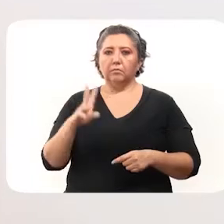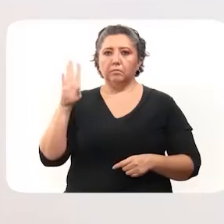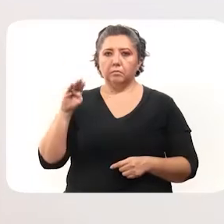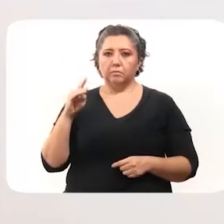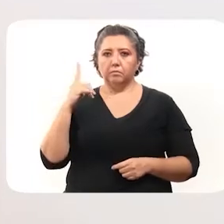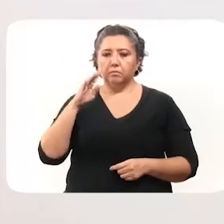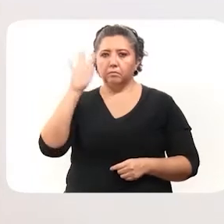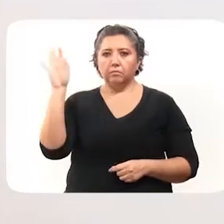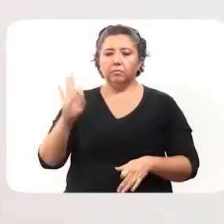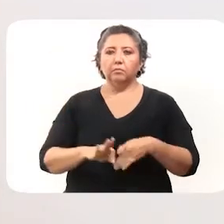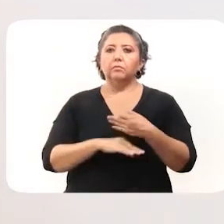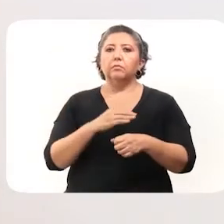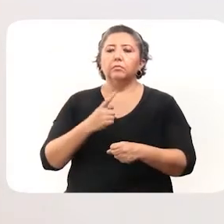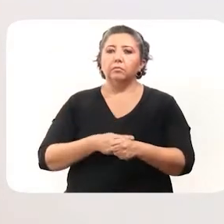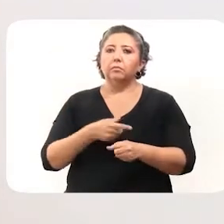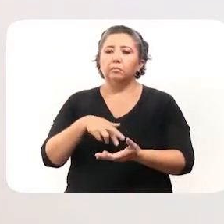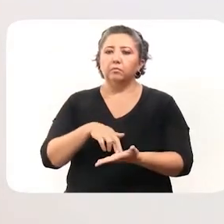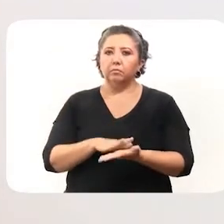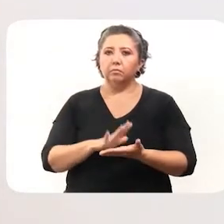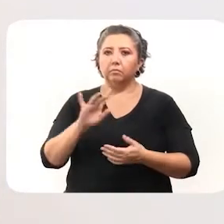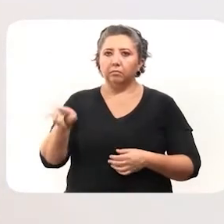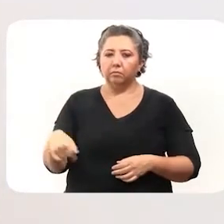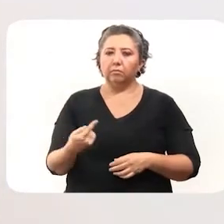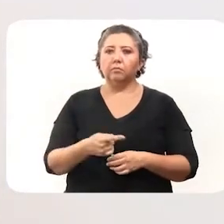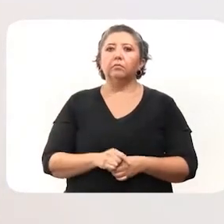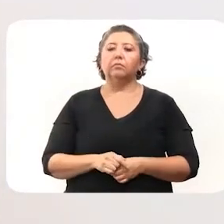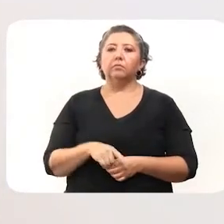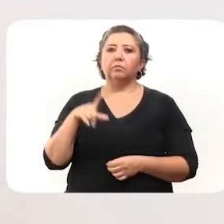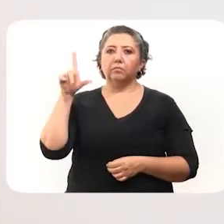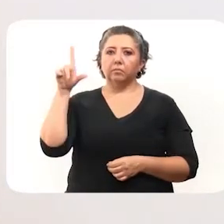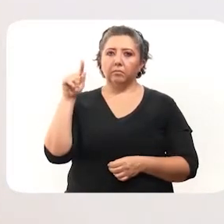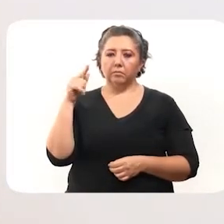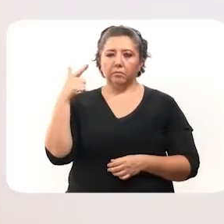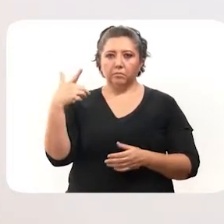el 91% del total de contagios registrados, que es